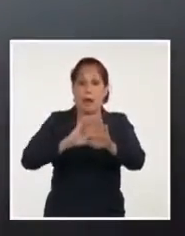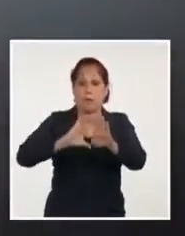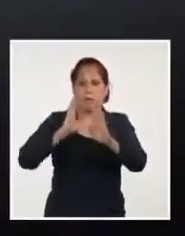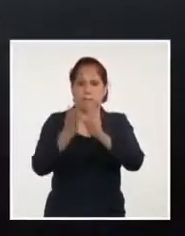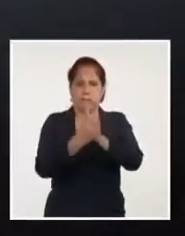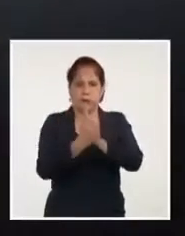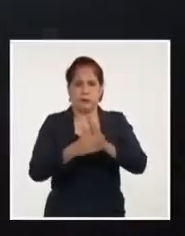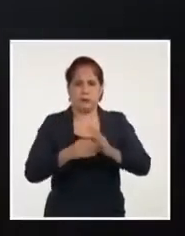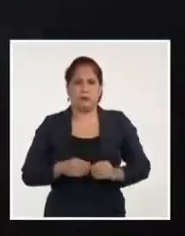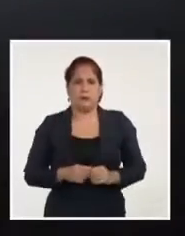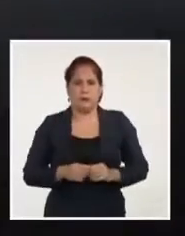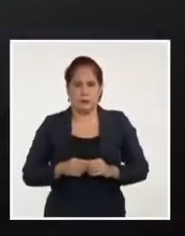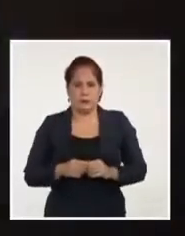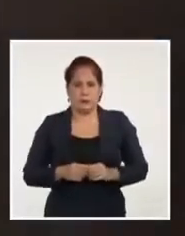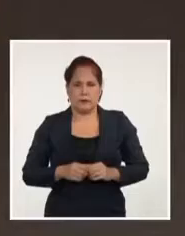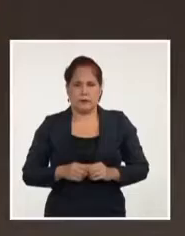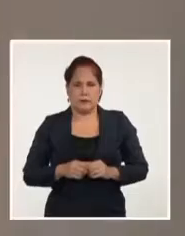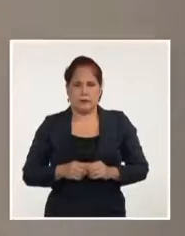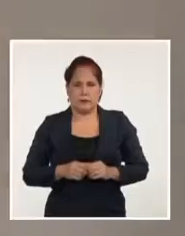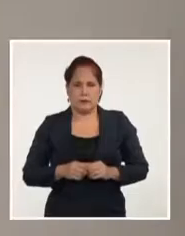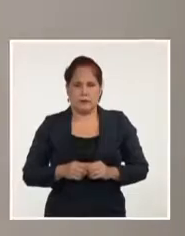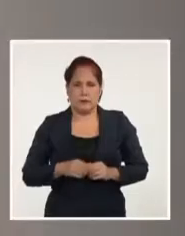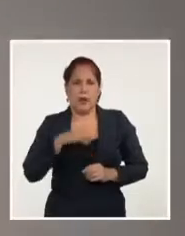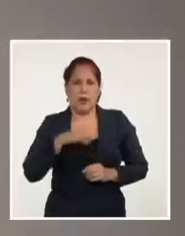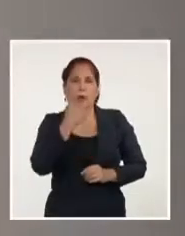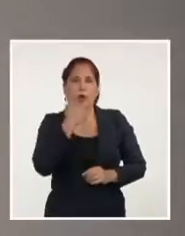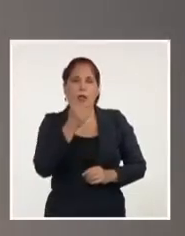Todavía no ha llegado la policía, caballero. Estamos esperando que la policía